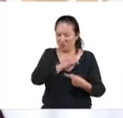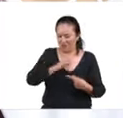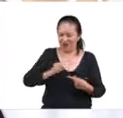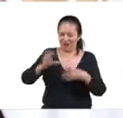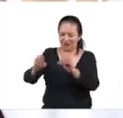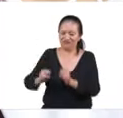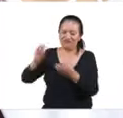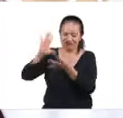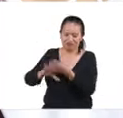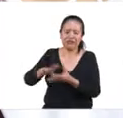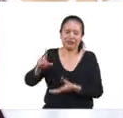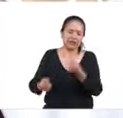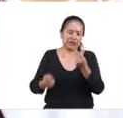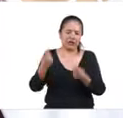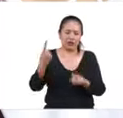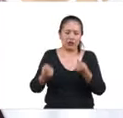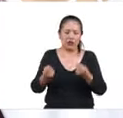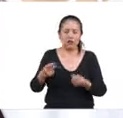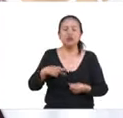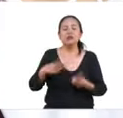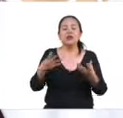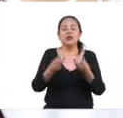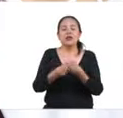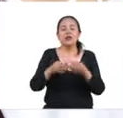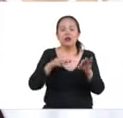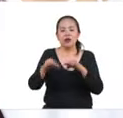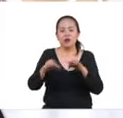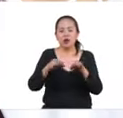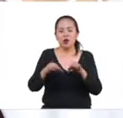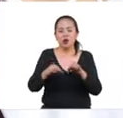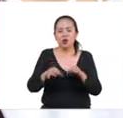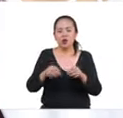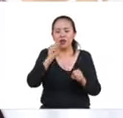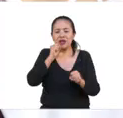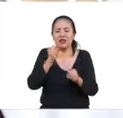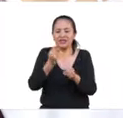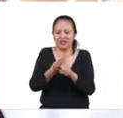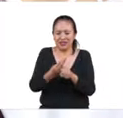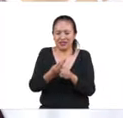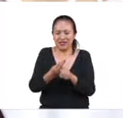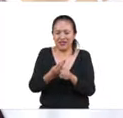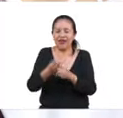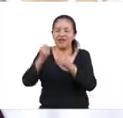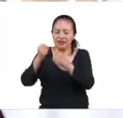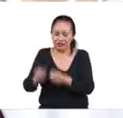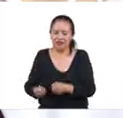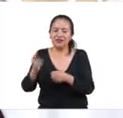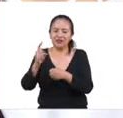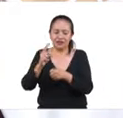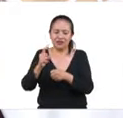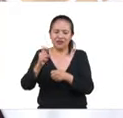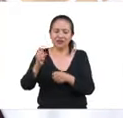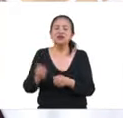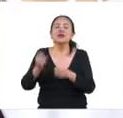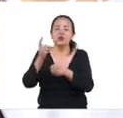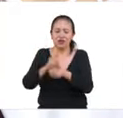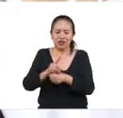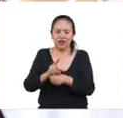haciendo es trabajando con la Secretaría de Seguridad del Gobierno de México, con la licenciada Rosa Isela